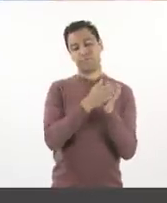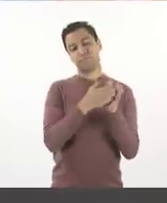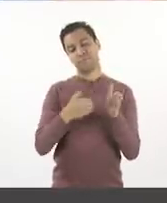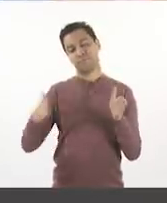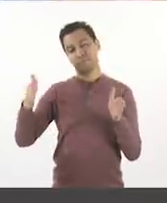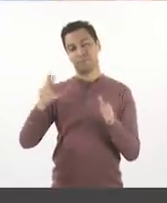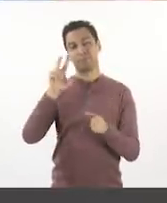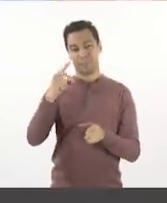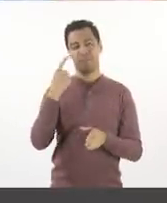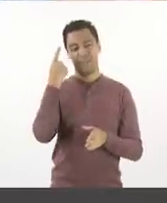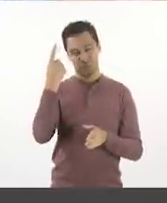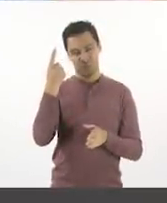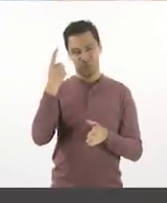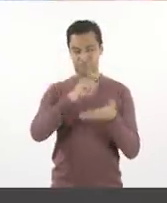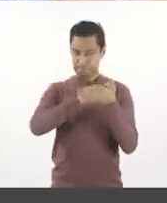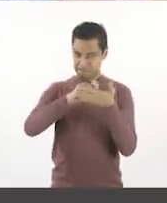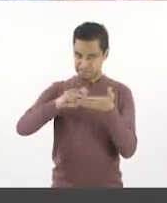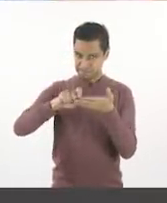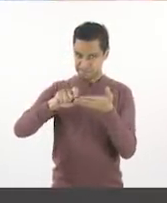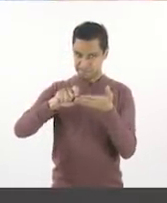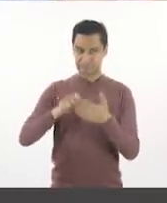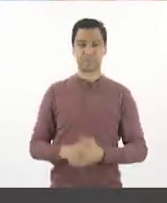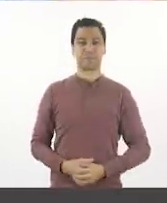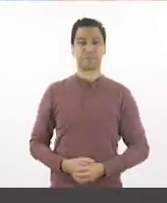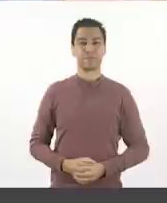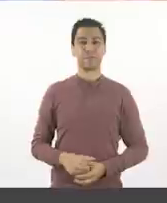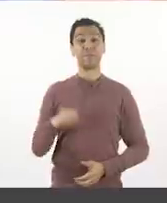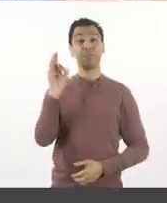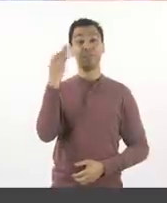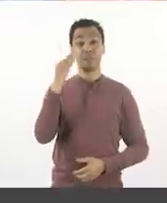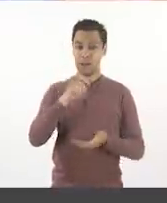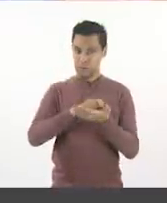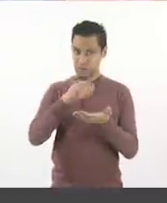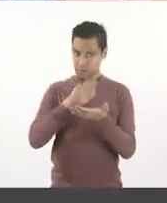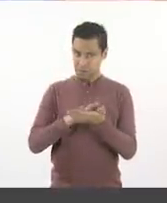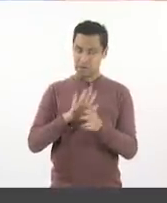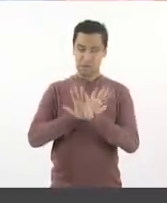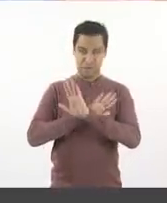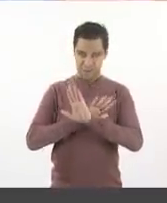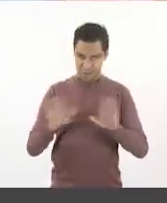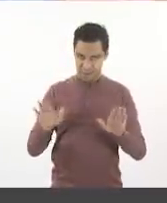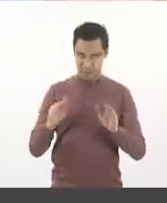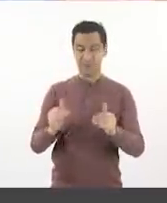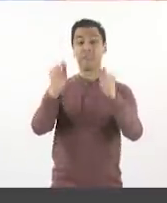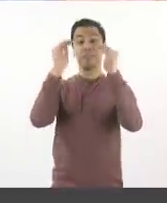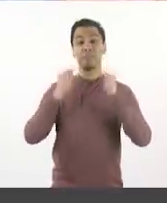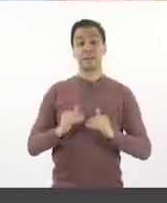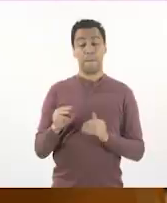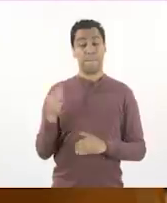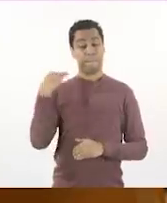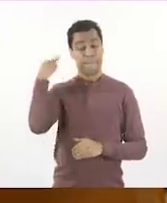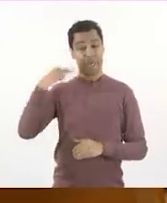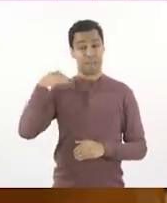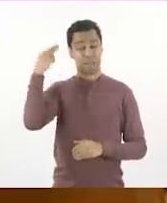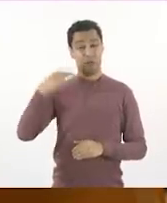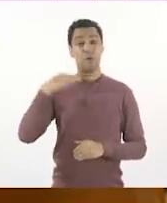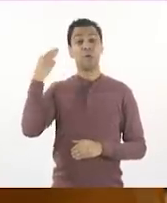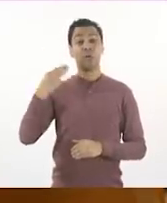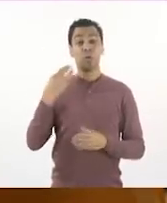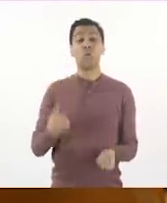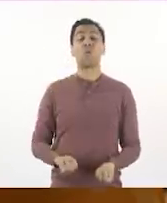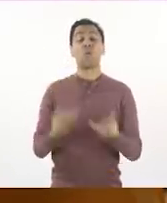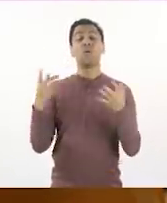Enero. Muy bien. Febrero, ¿ya la anotaste? Sí. Seguimos enero, con... febrero, marzo. Marzo.